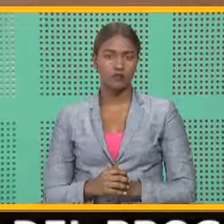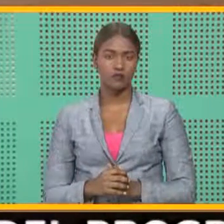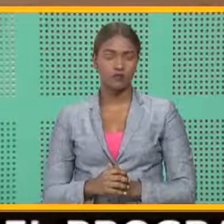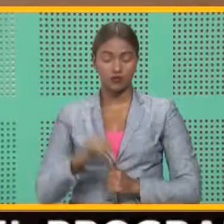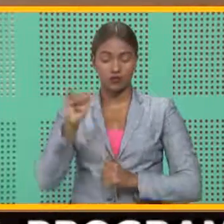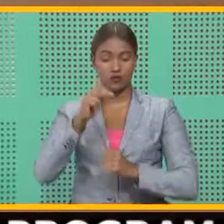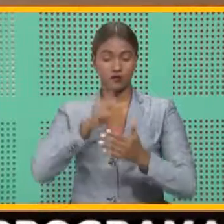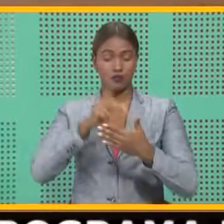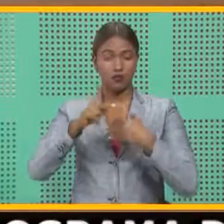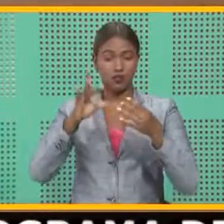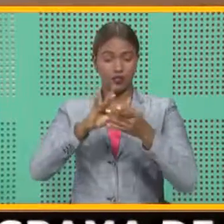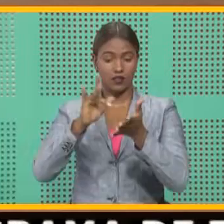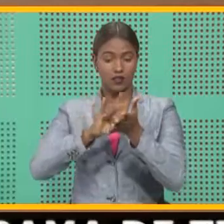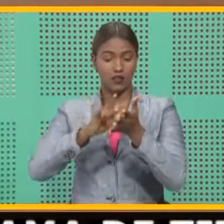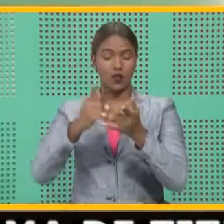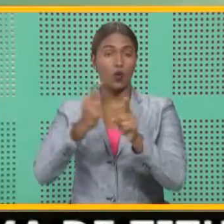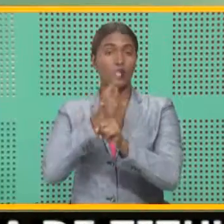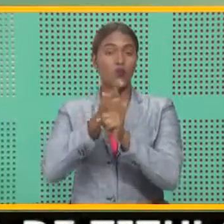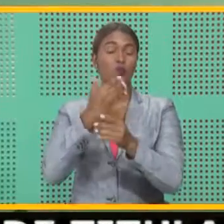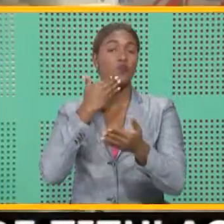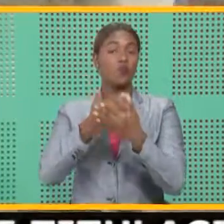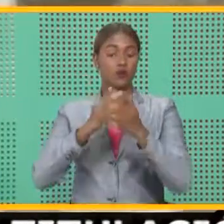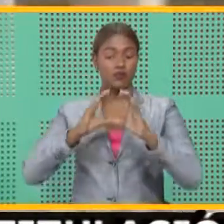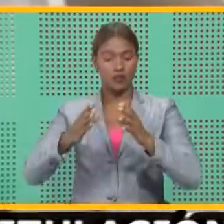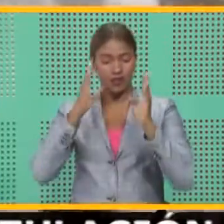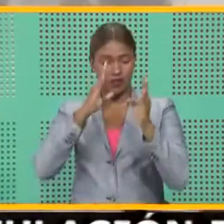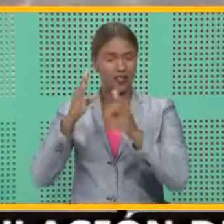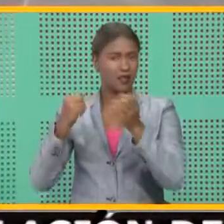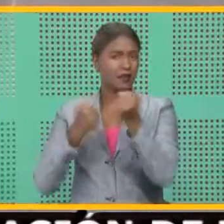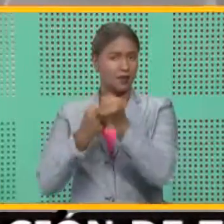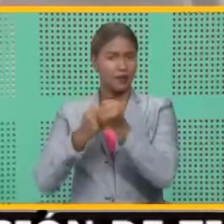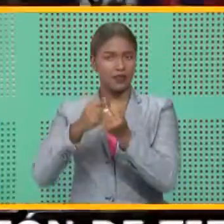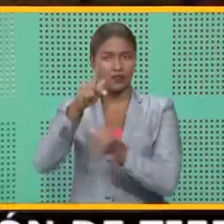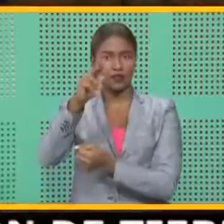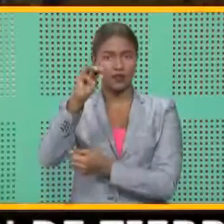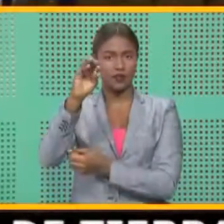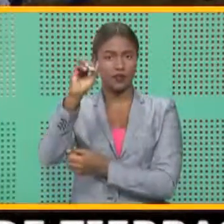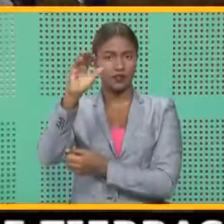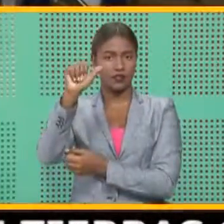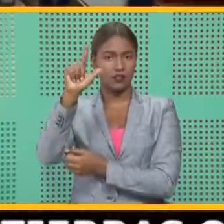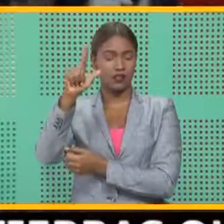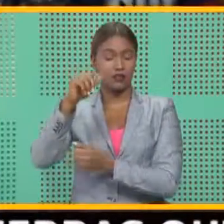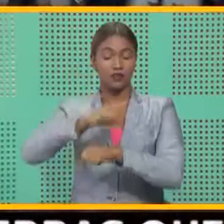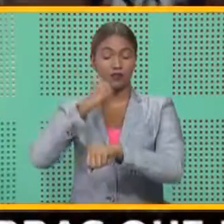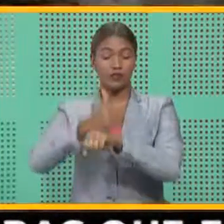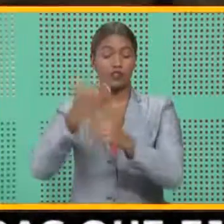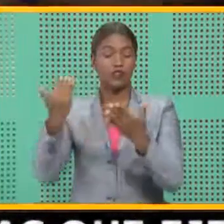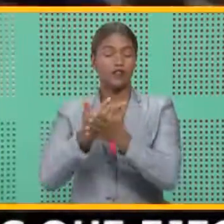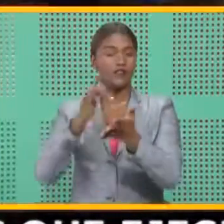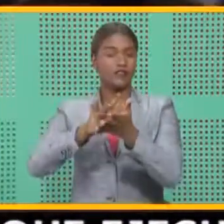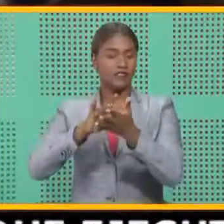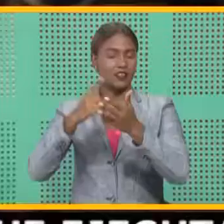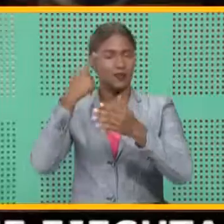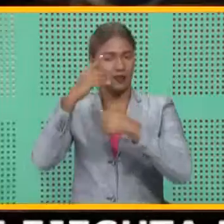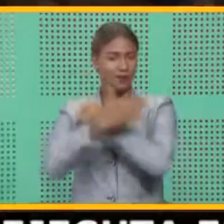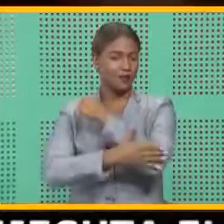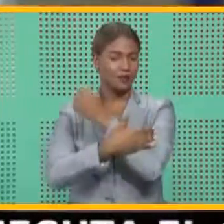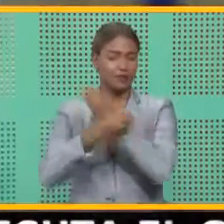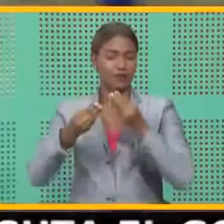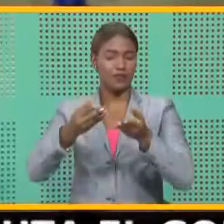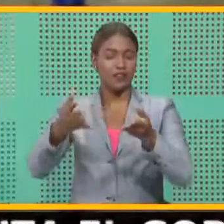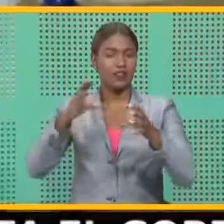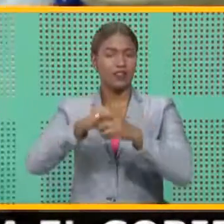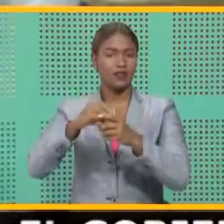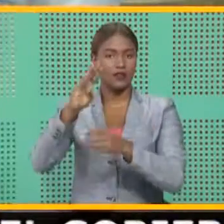Y bien, el programa de medicamentos esenciales Central de Apoyo Logístico Promesecal inauguró una moderna farmacia del pueblo en Brisas del